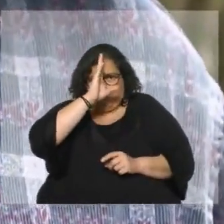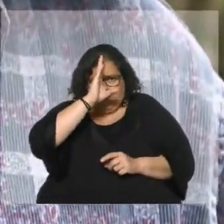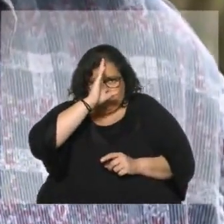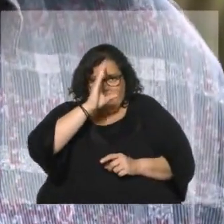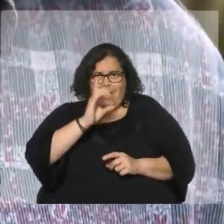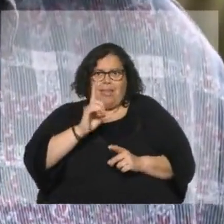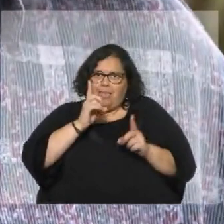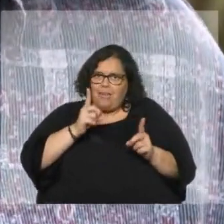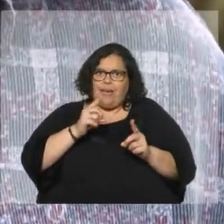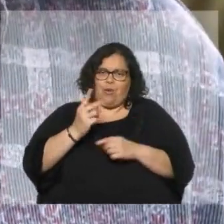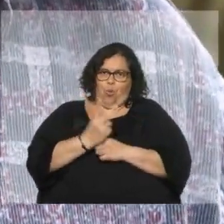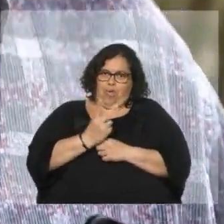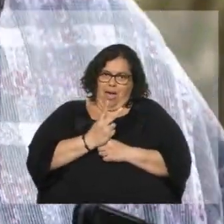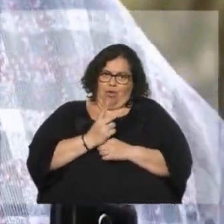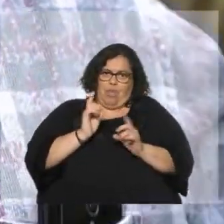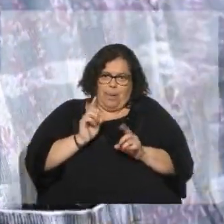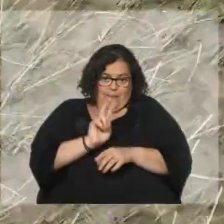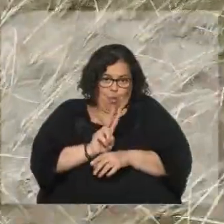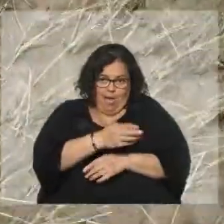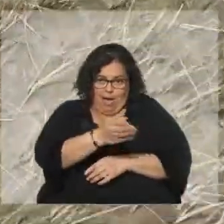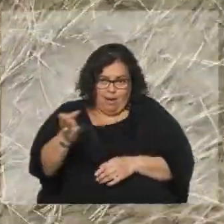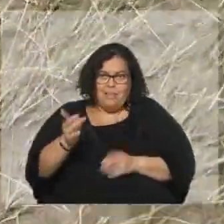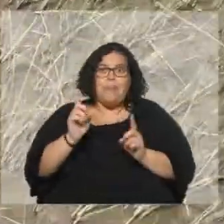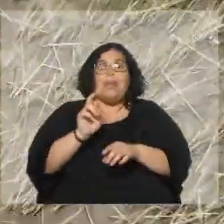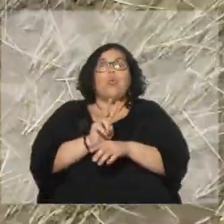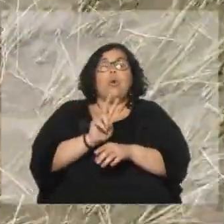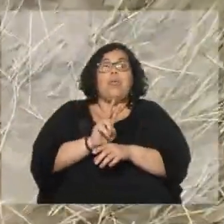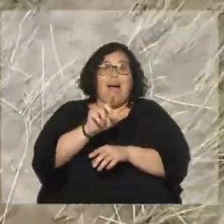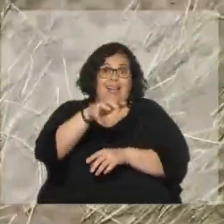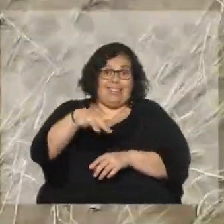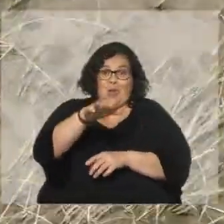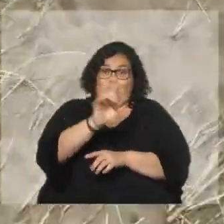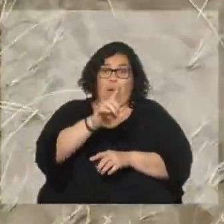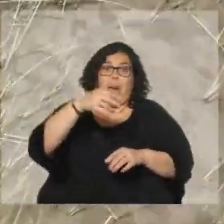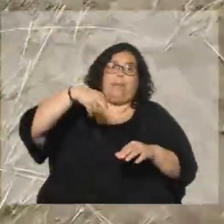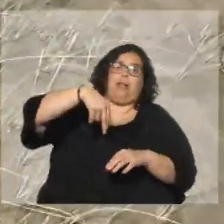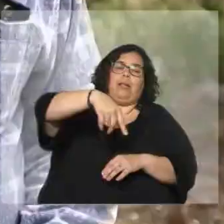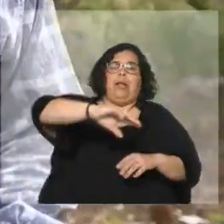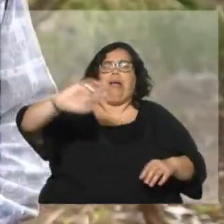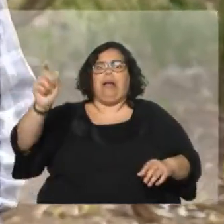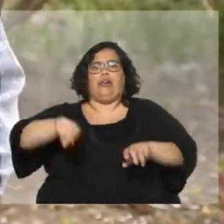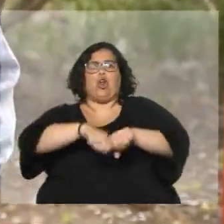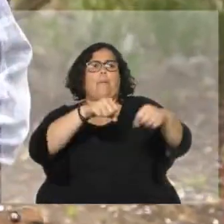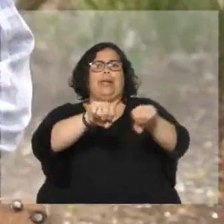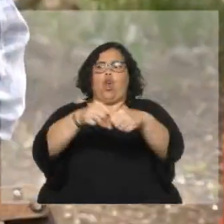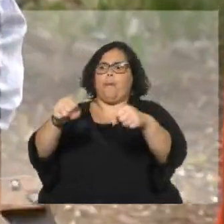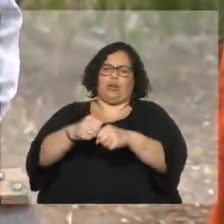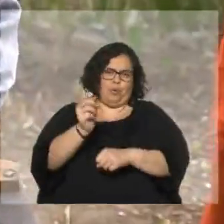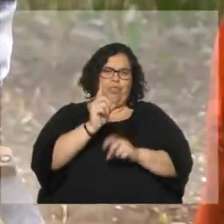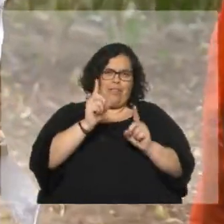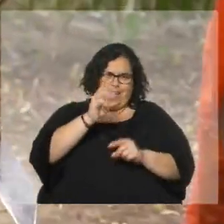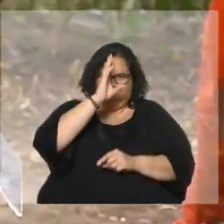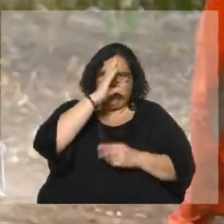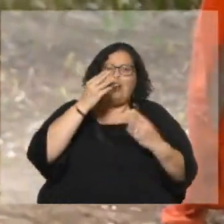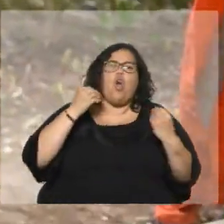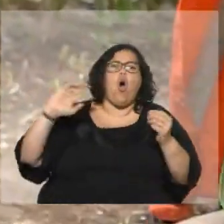condición de cuidarte, de cuidar vos mismo lo que es eso ahí adentro. Porque no es solo venir y meterte y destrozar. Vos decís que lo aprendiste de chico, o sea, sí. ¿Esto es